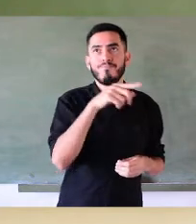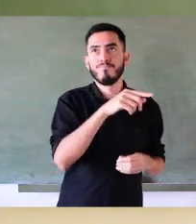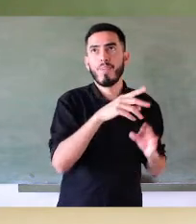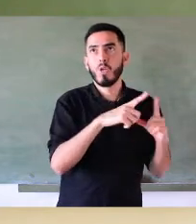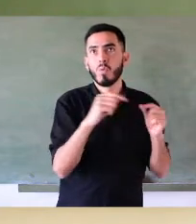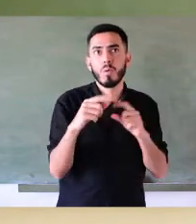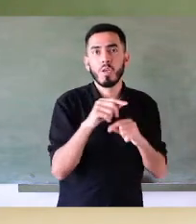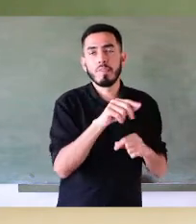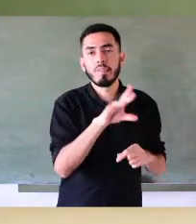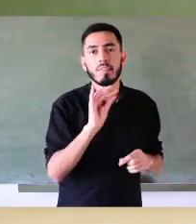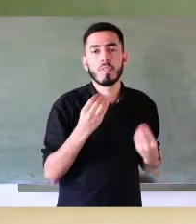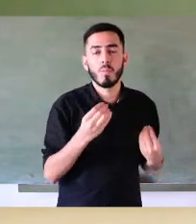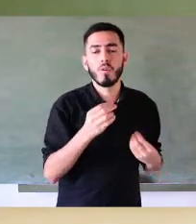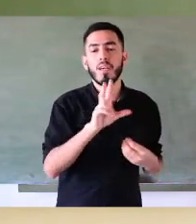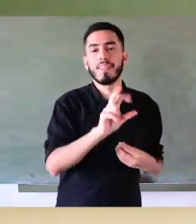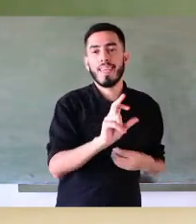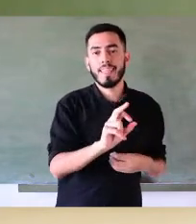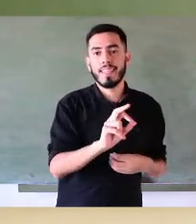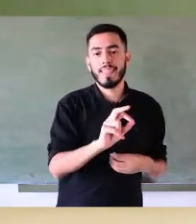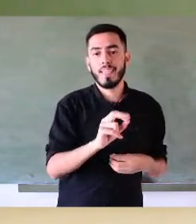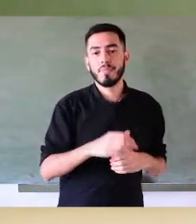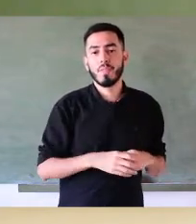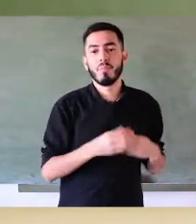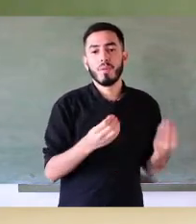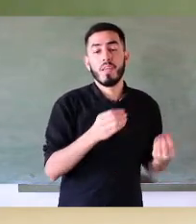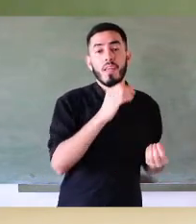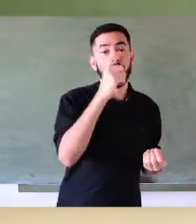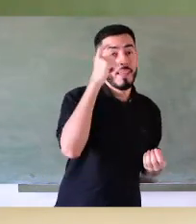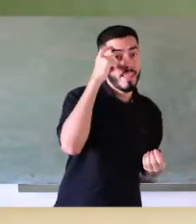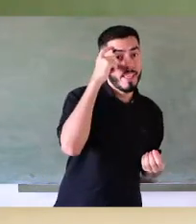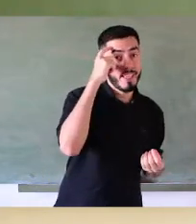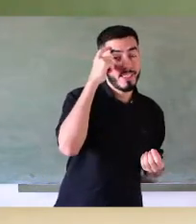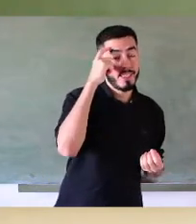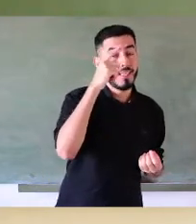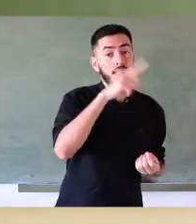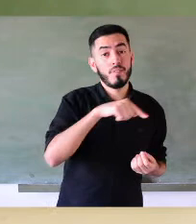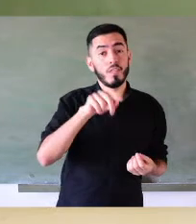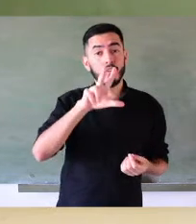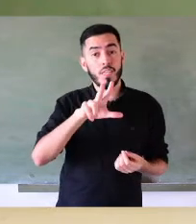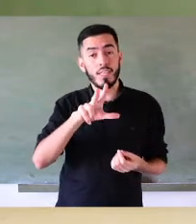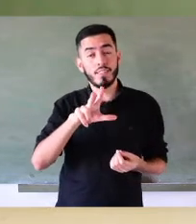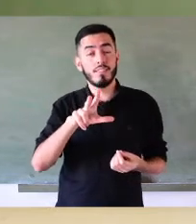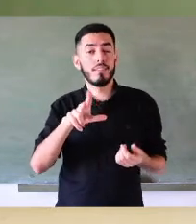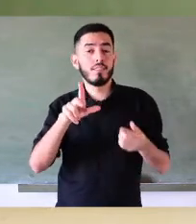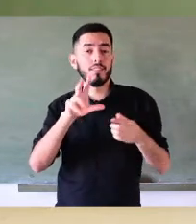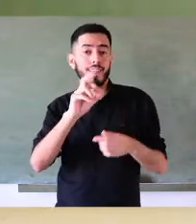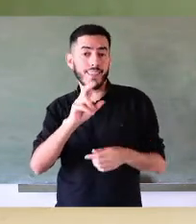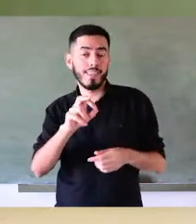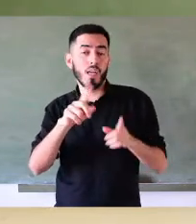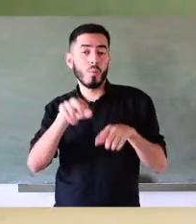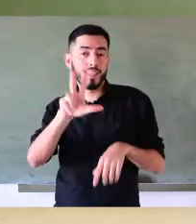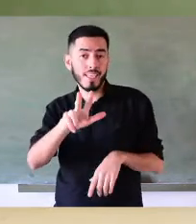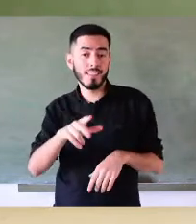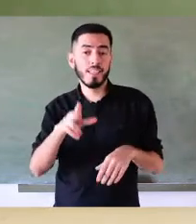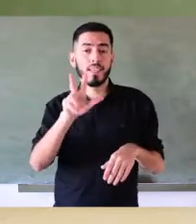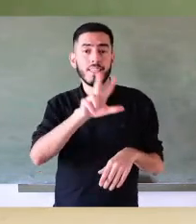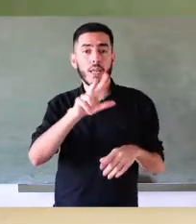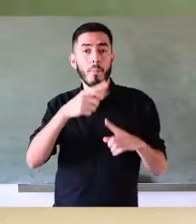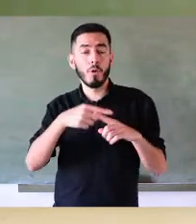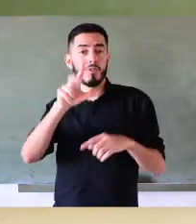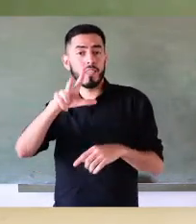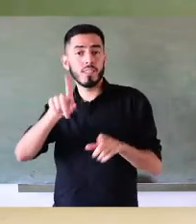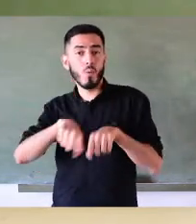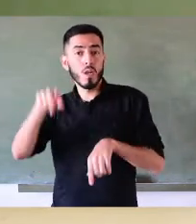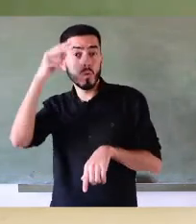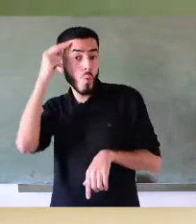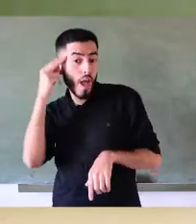una fracción equivalente va a ser 30 dividido a 10 son 3, 3 por 3 son 9, y a